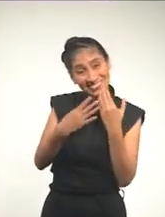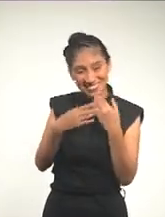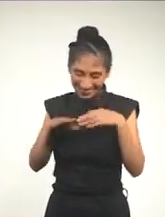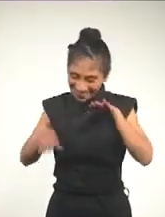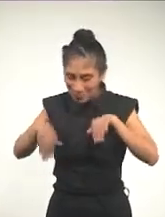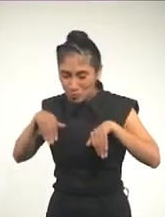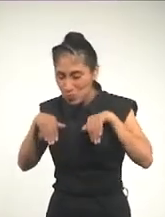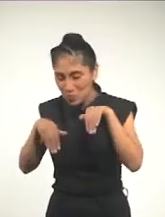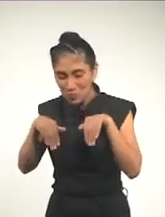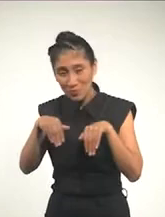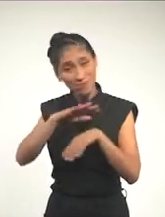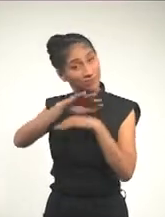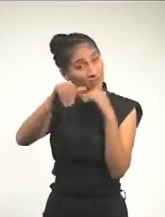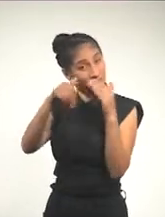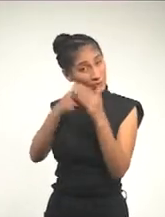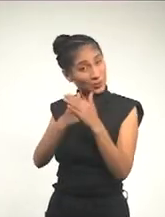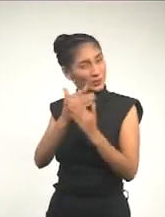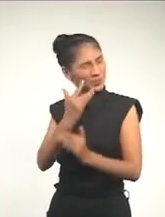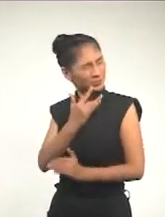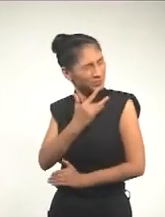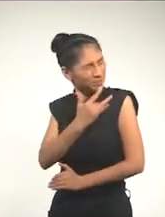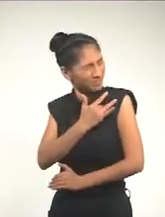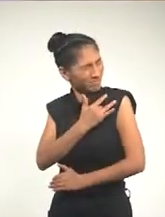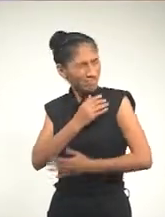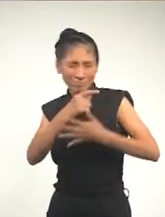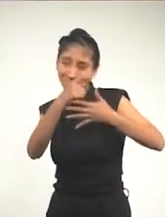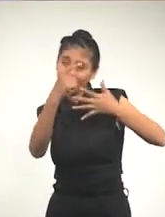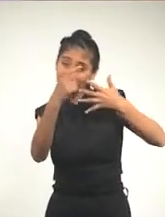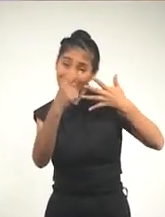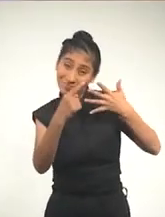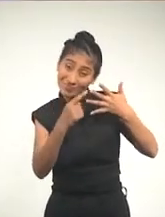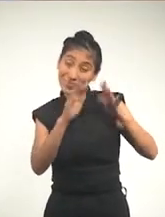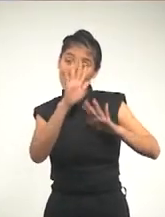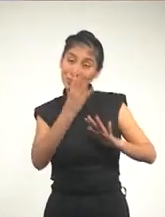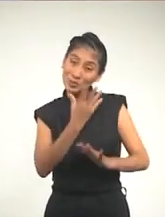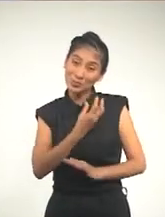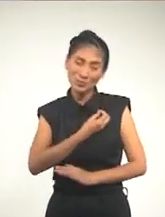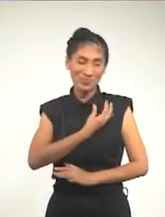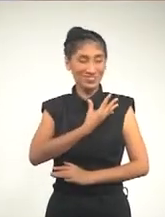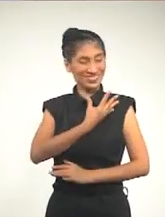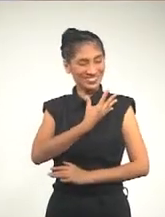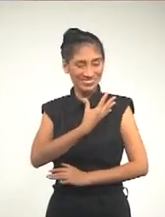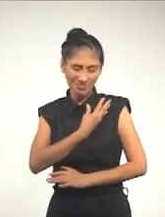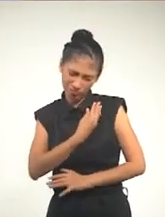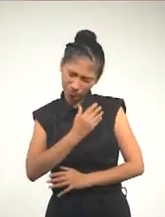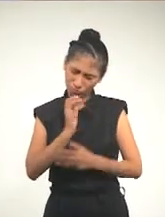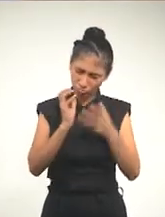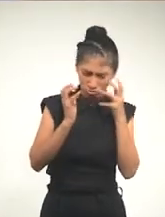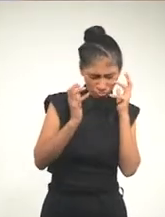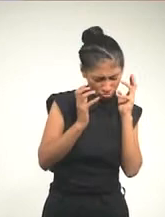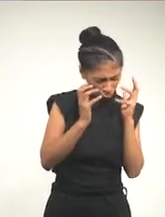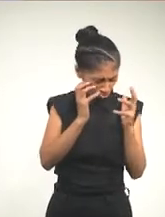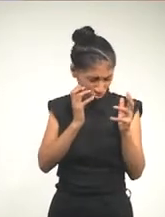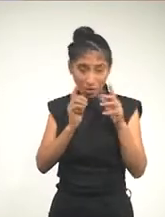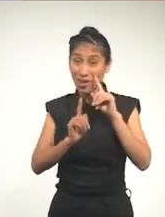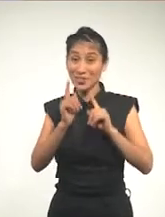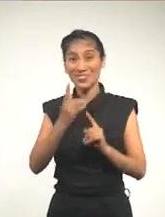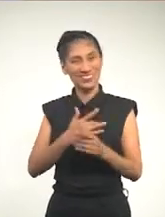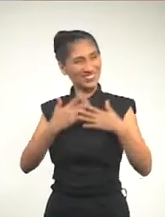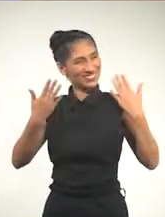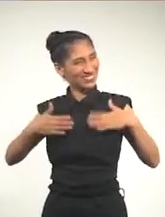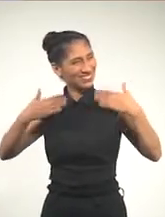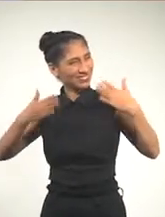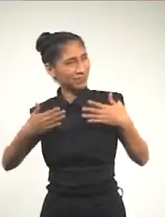Qué bueno, Chankaicito. Todos sentimos emociones, Chankai. Grandes y pequeños. Y algunas emociones